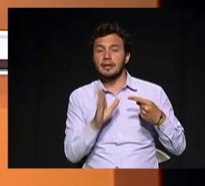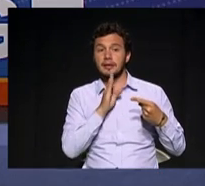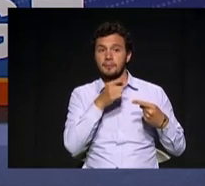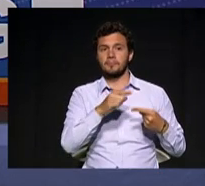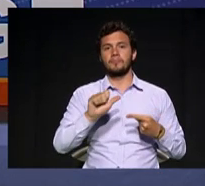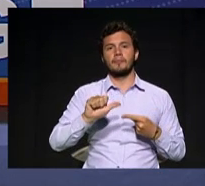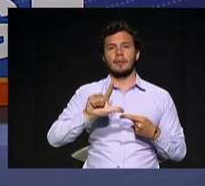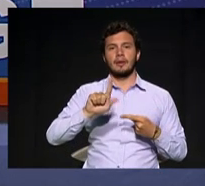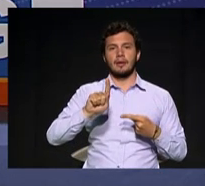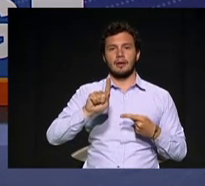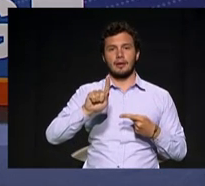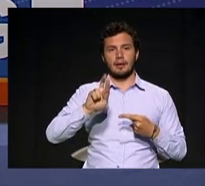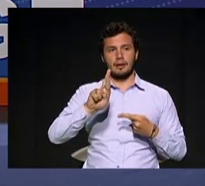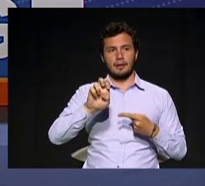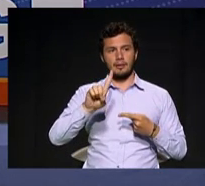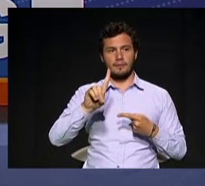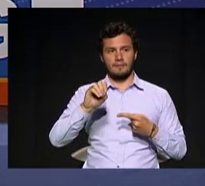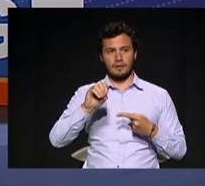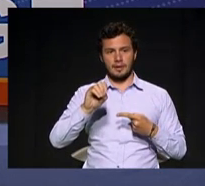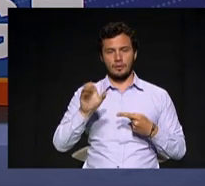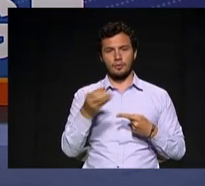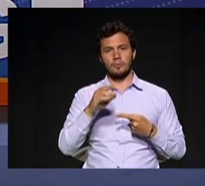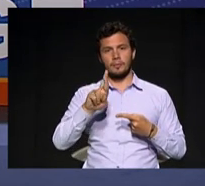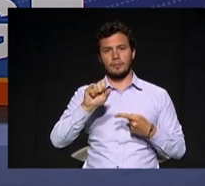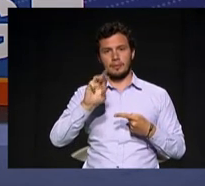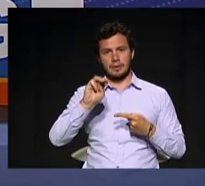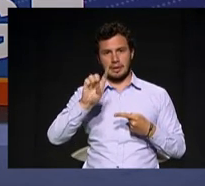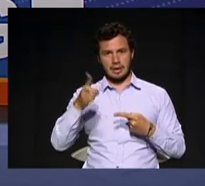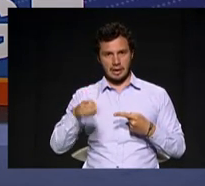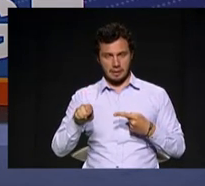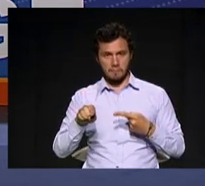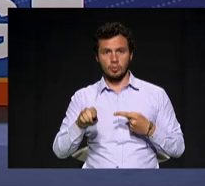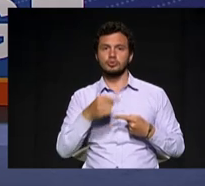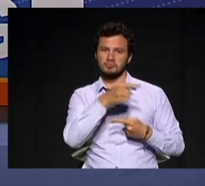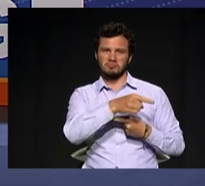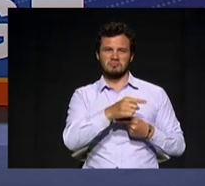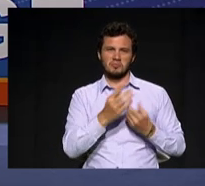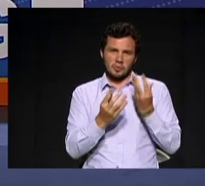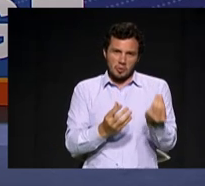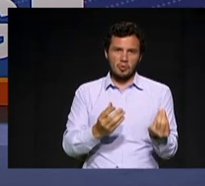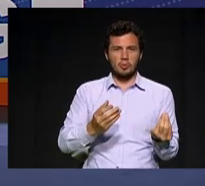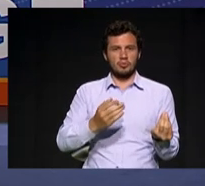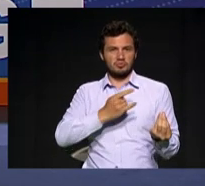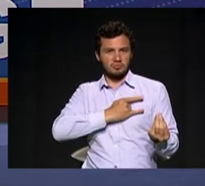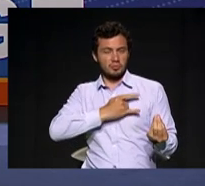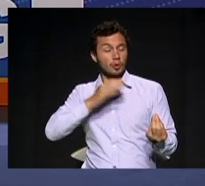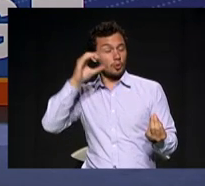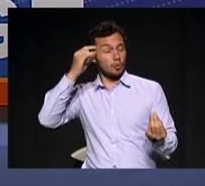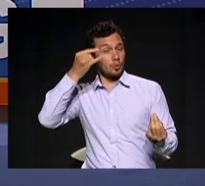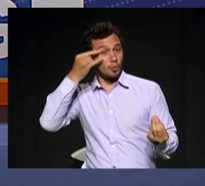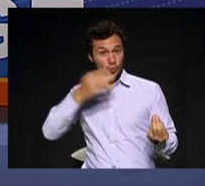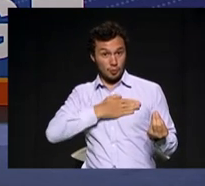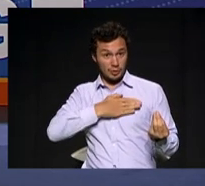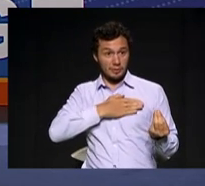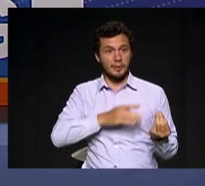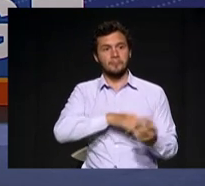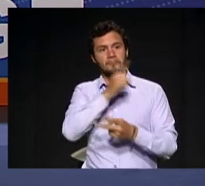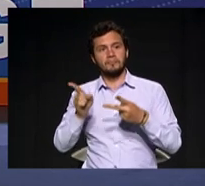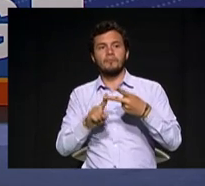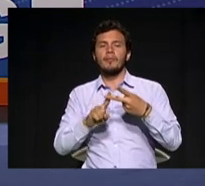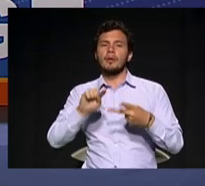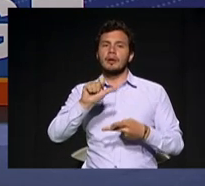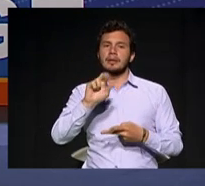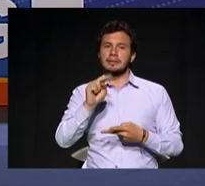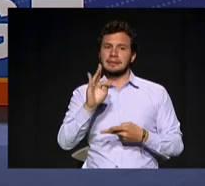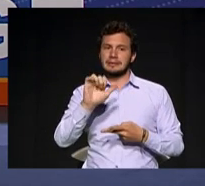ramón maya candidato del centro democrático posteriormente está santiago gómez barrera candidato del movimiento seguimos contando con voz